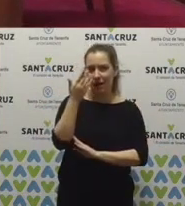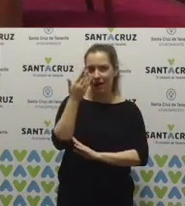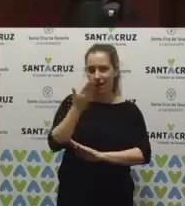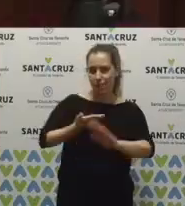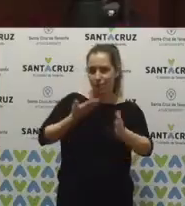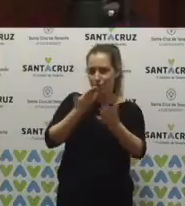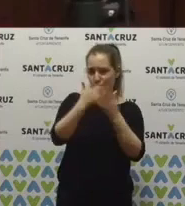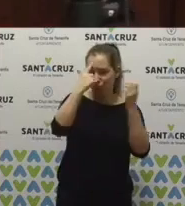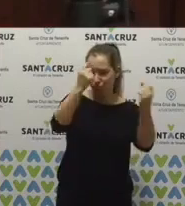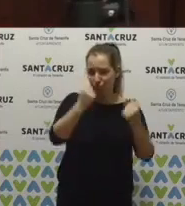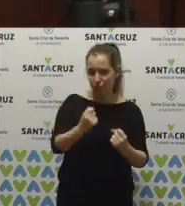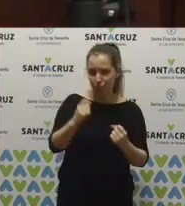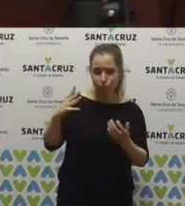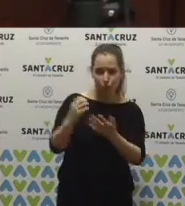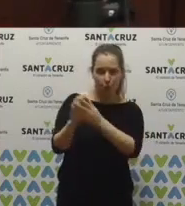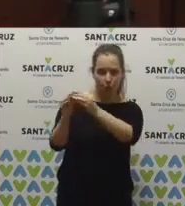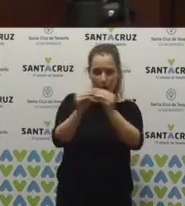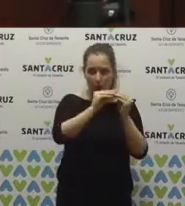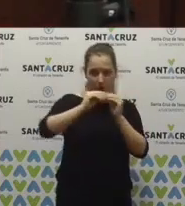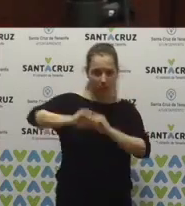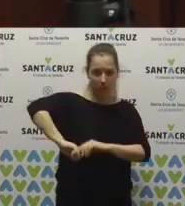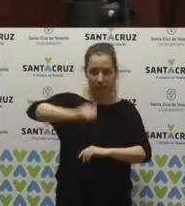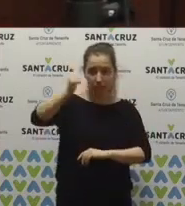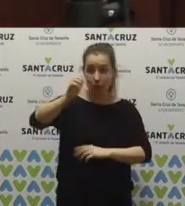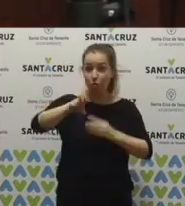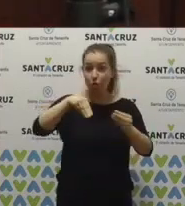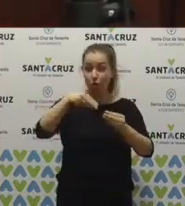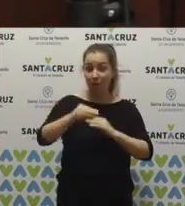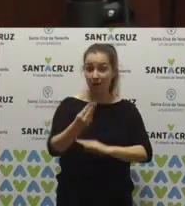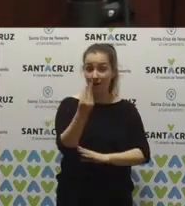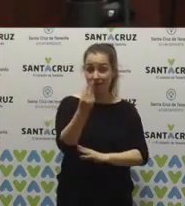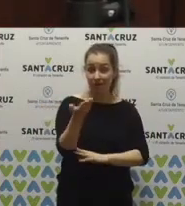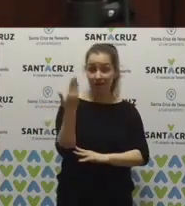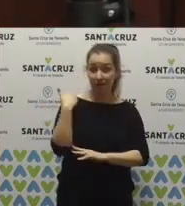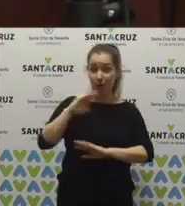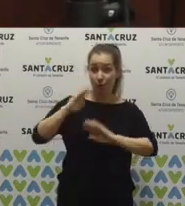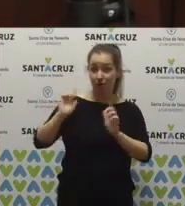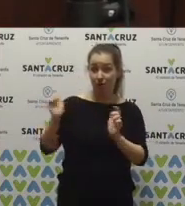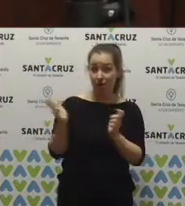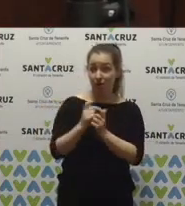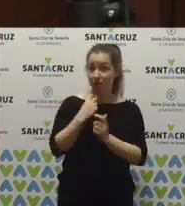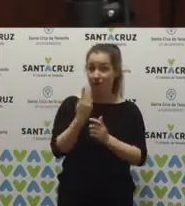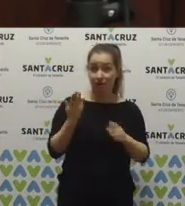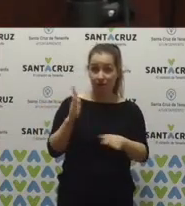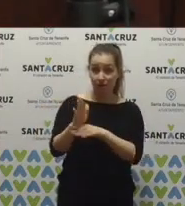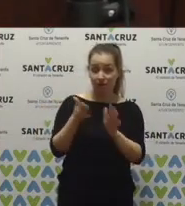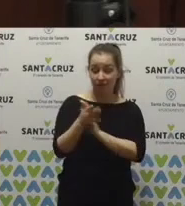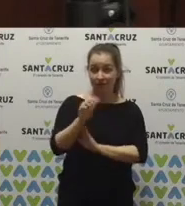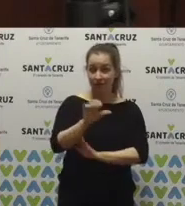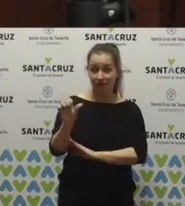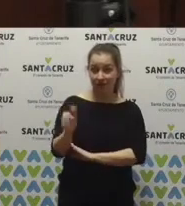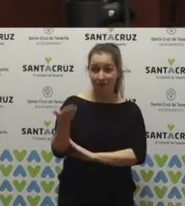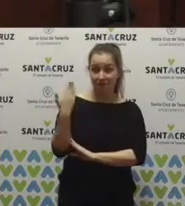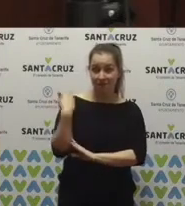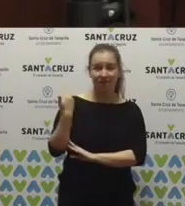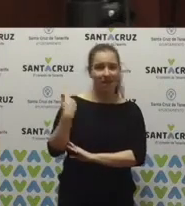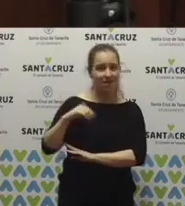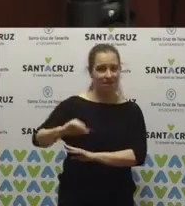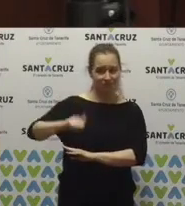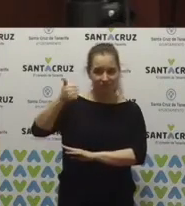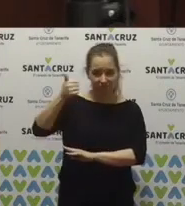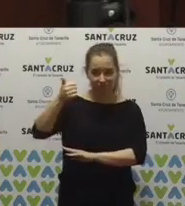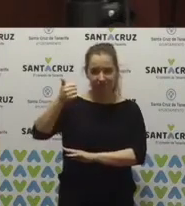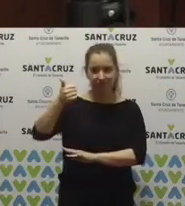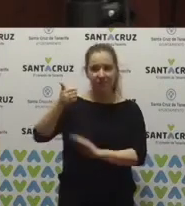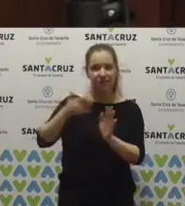que todos estábamos de acuerdo documento que ese consenso en la última junta de portavoces que fue la semana pasada es decir no creo que fuera un compromiso y que luego